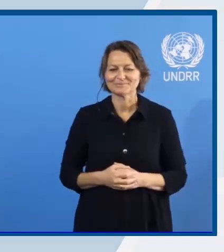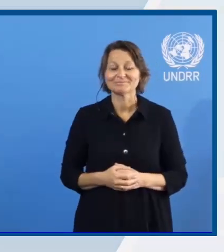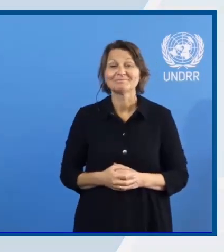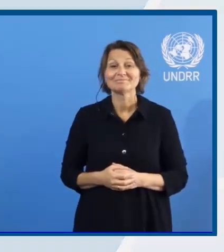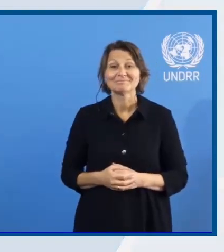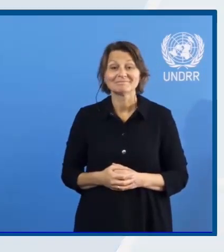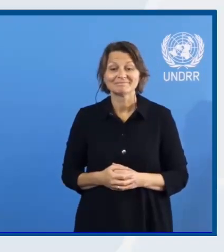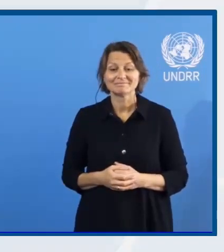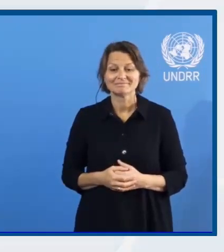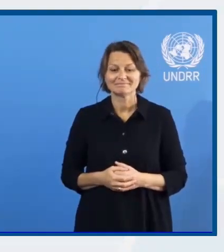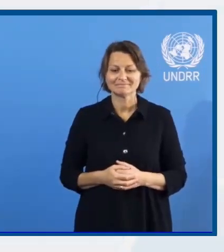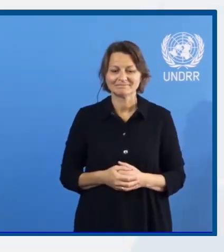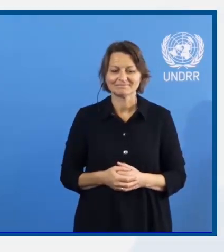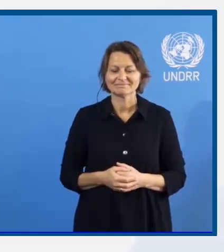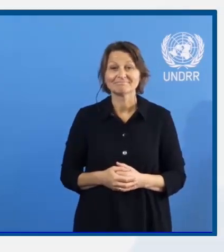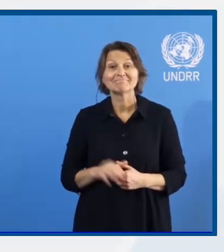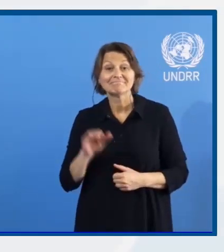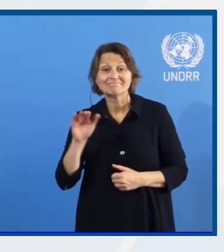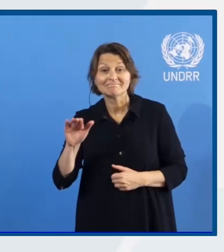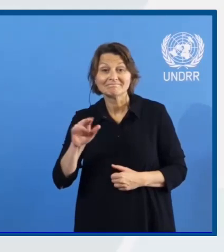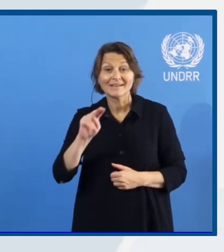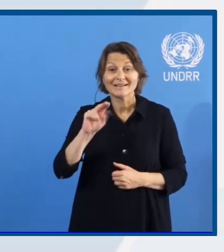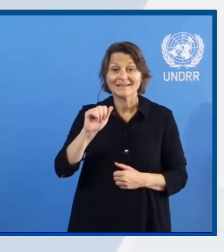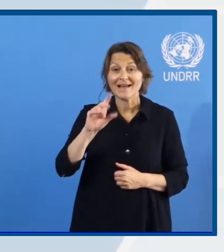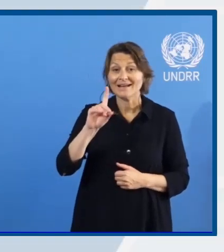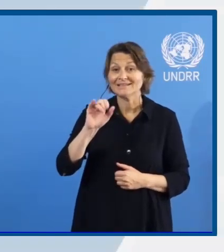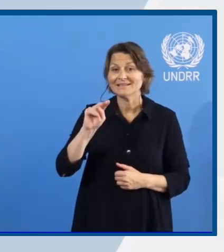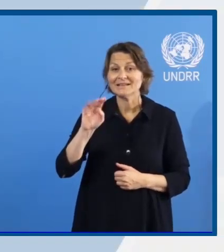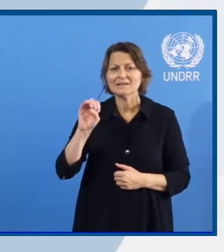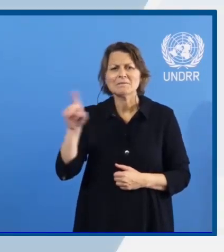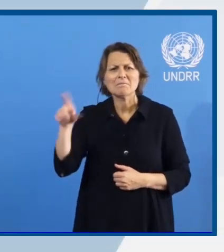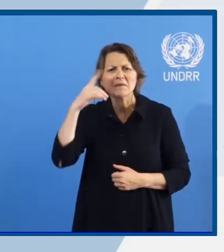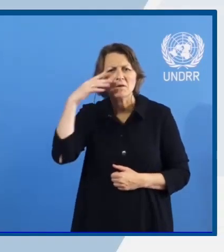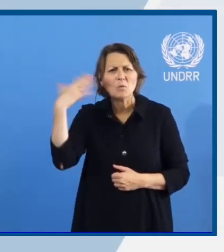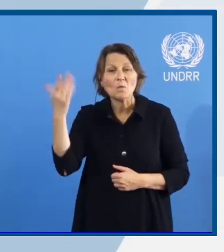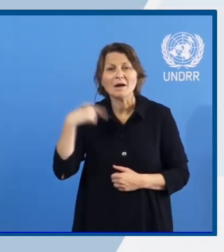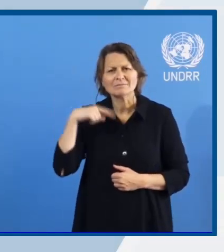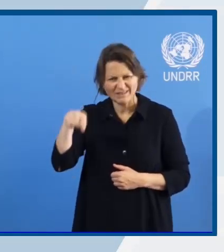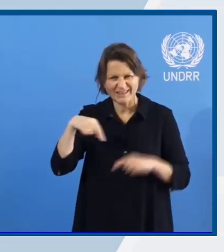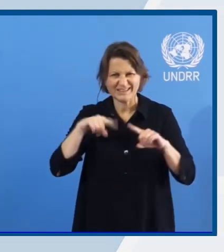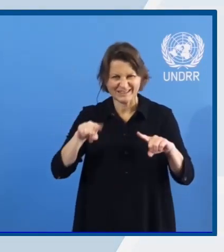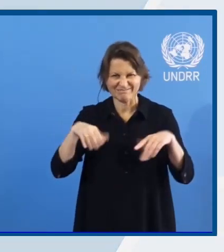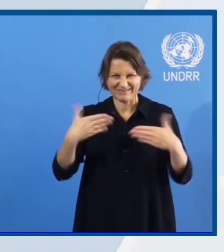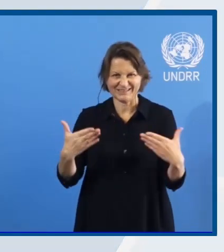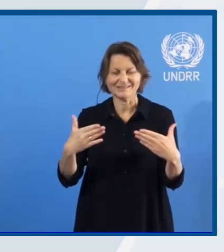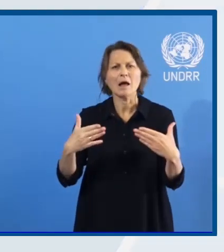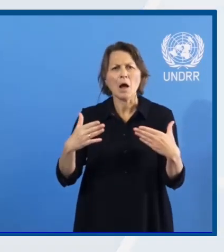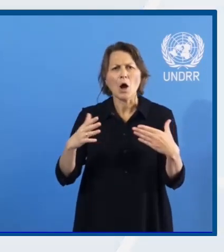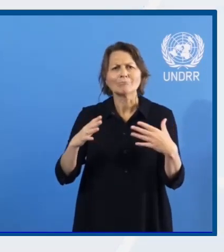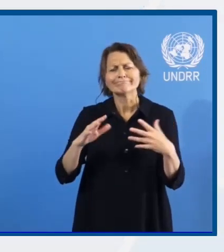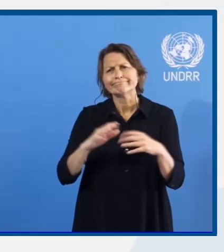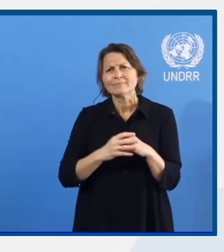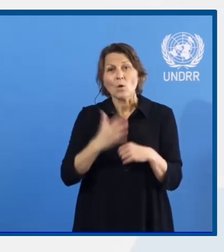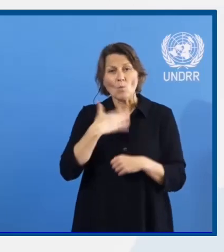Nadine, I'll pose the same question to you. What are key obstacles to embedding climate and disaster risk reduction measures in public and